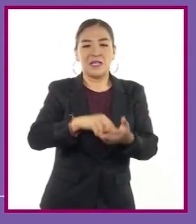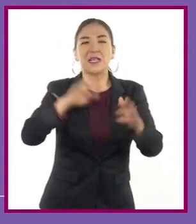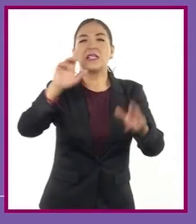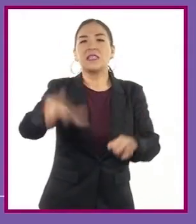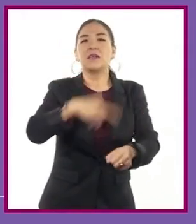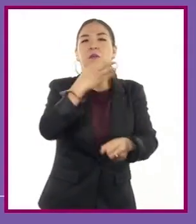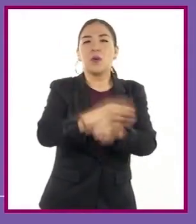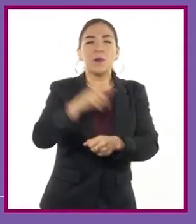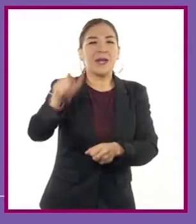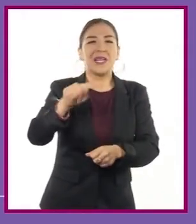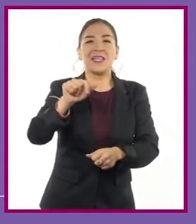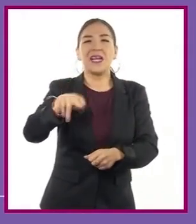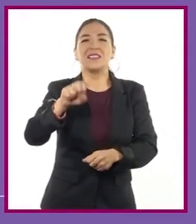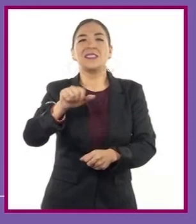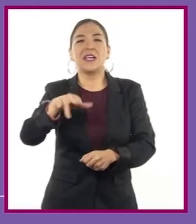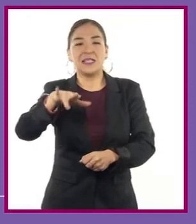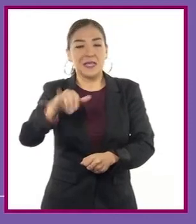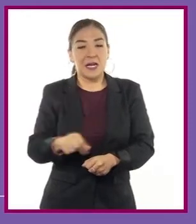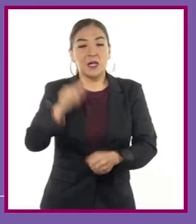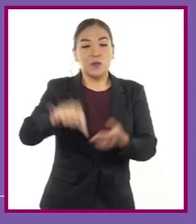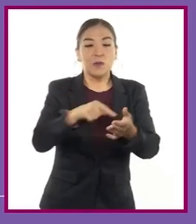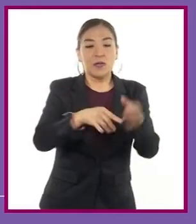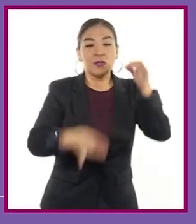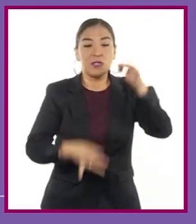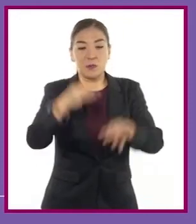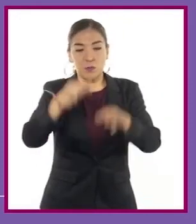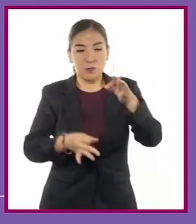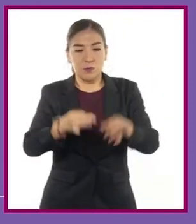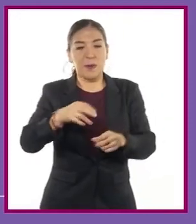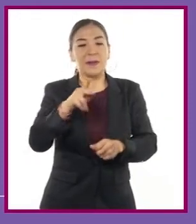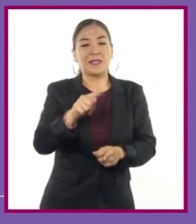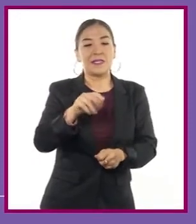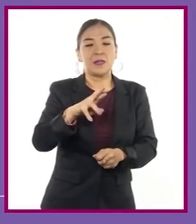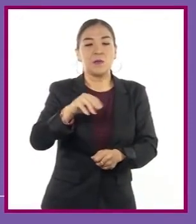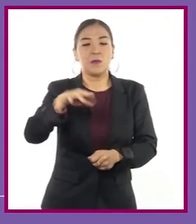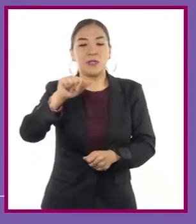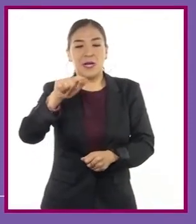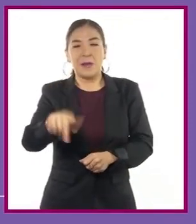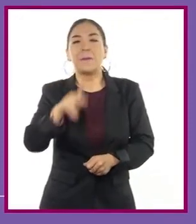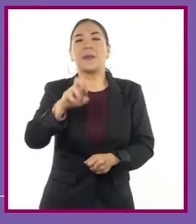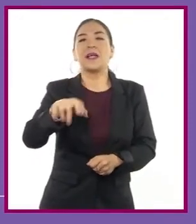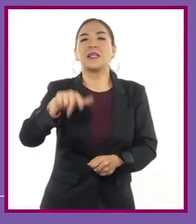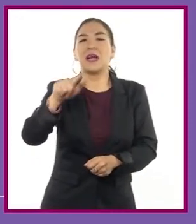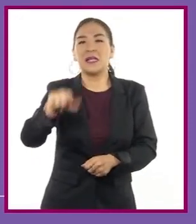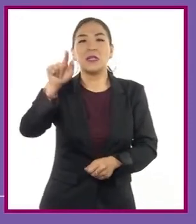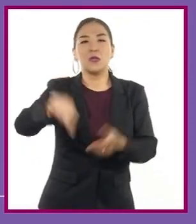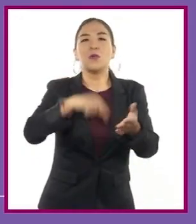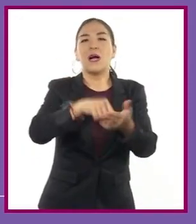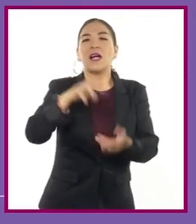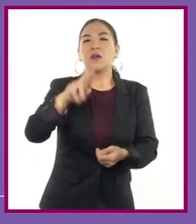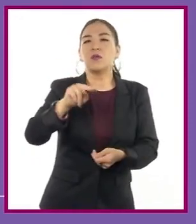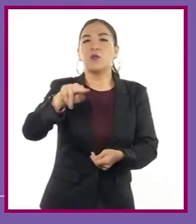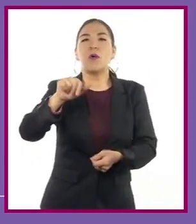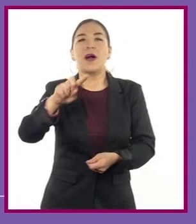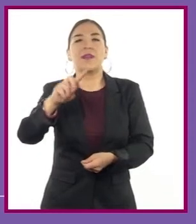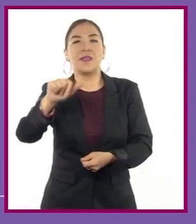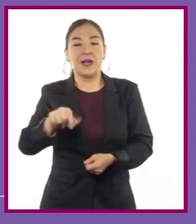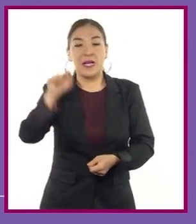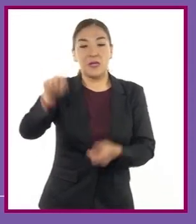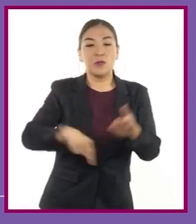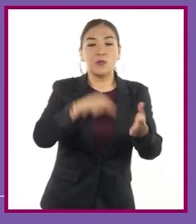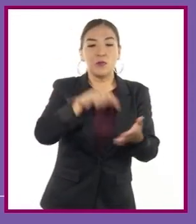de Tanzania, se formó el Tribunal Penal Internacional para Ruanda. Desde 3 décadas atrás, en